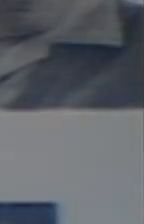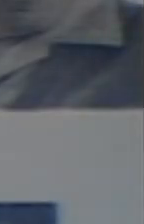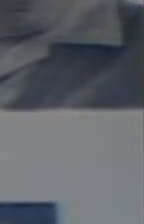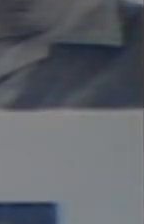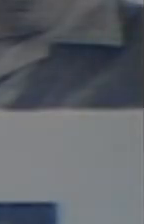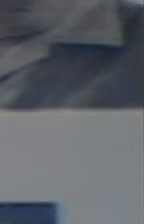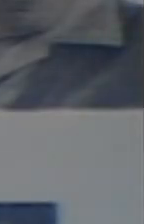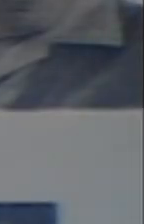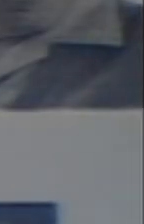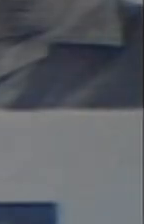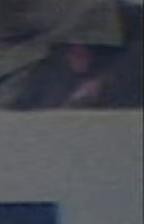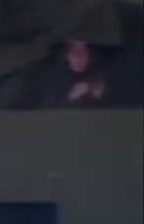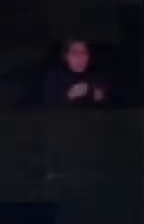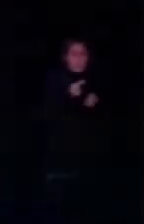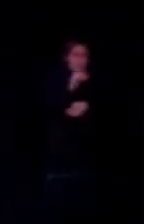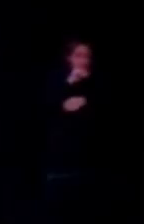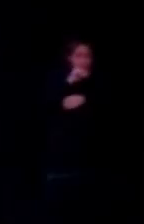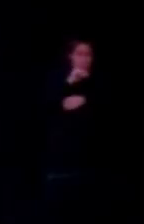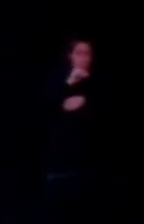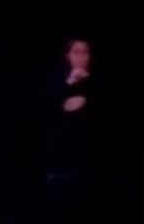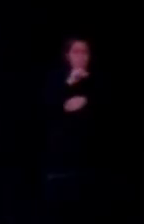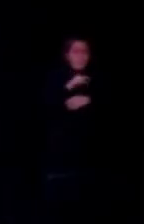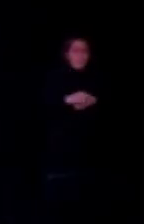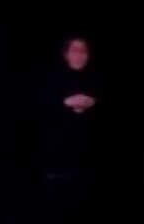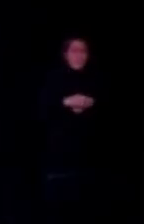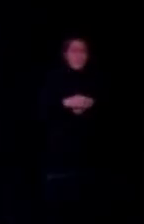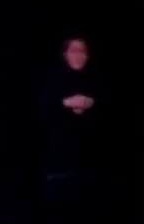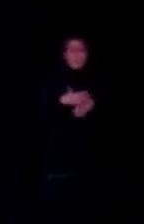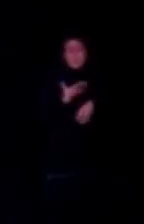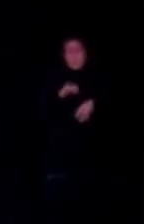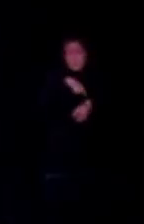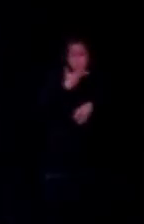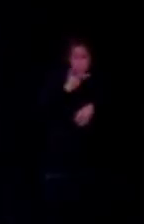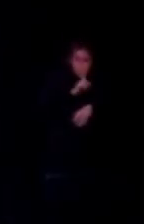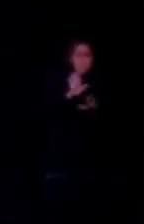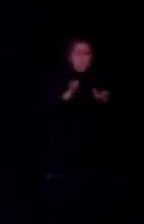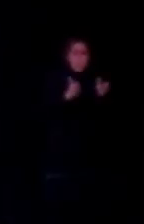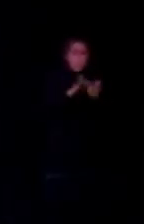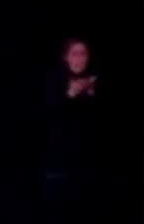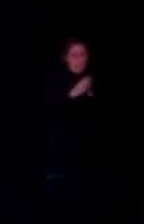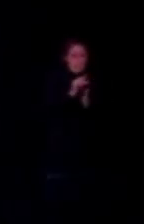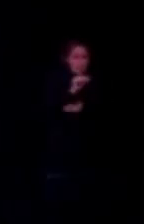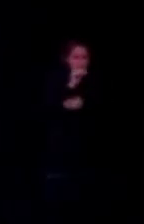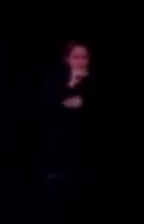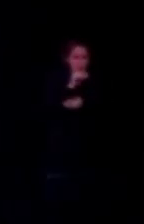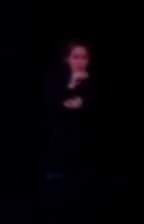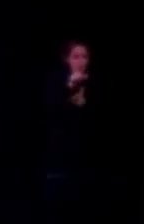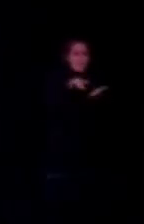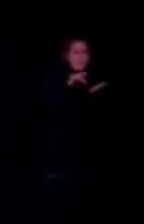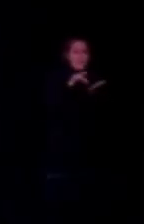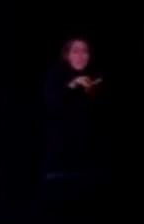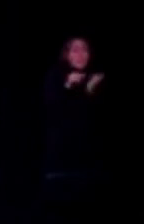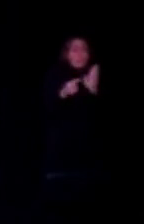pequeñito los que no sois frenéticos es uno es es un librito pequeñito muy pequeñito y la variante a 30 dice